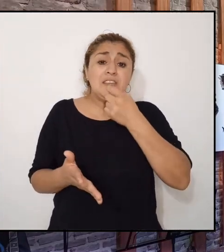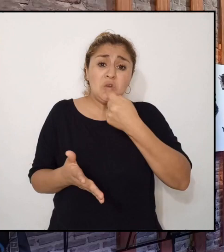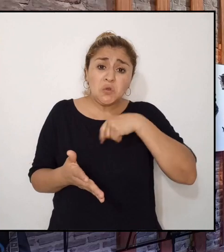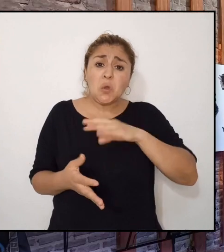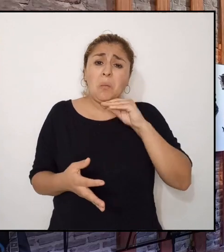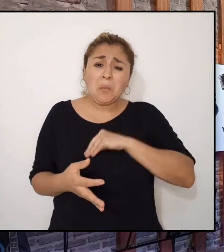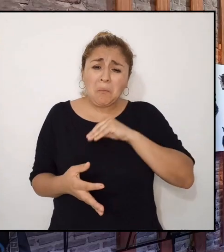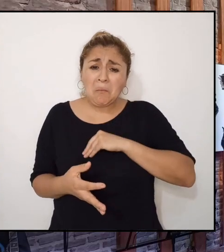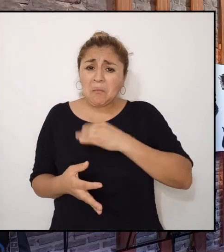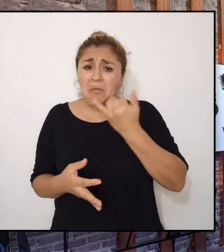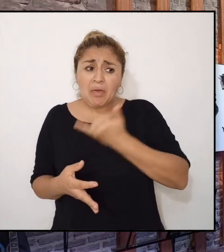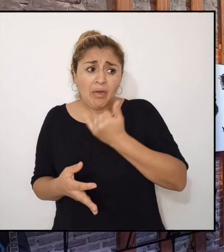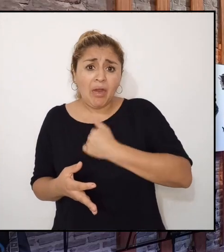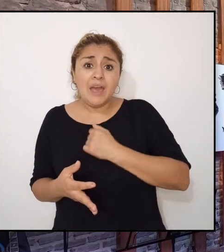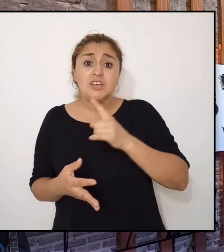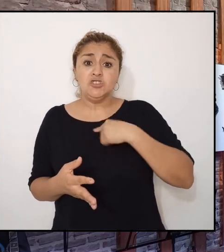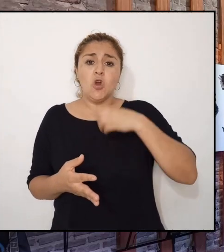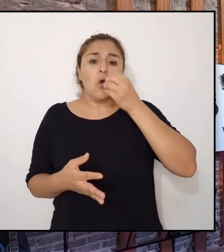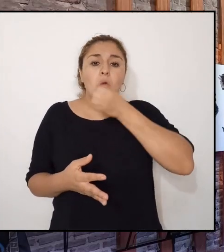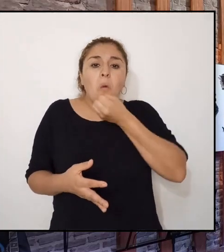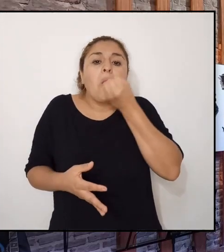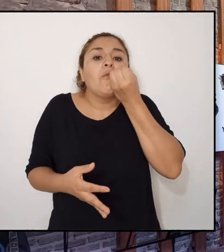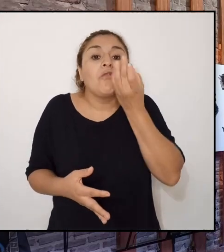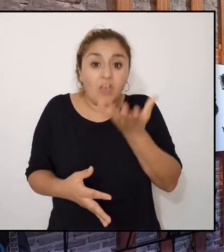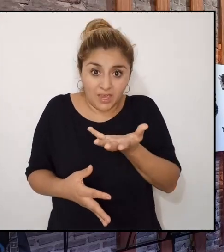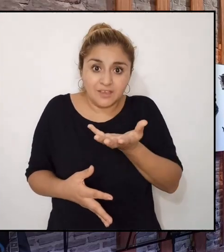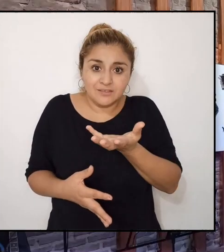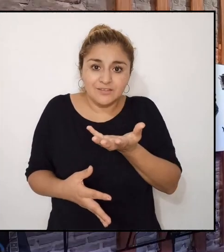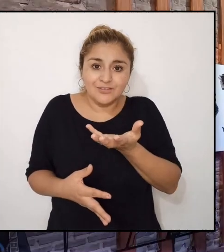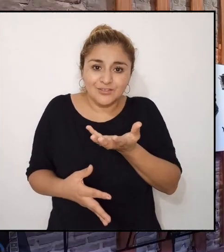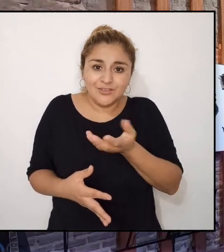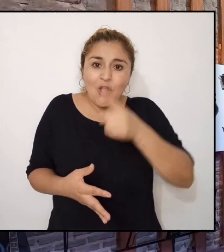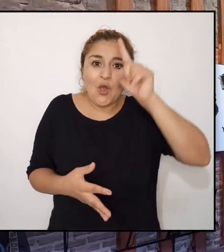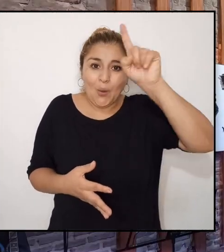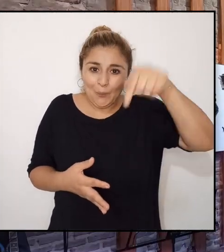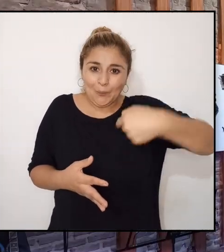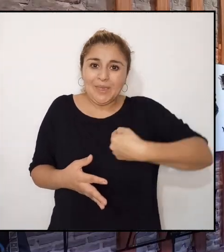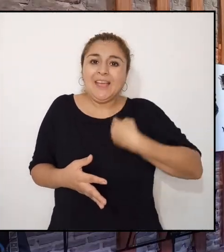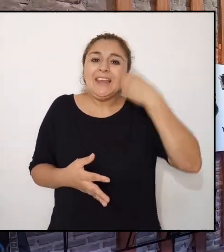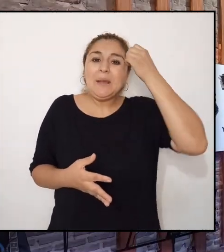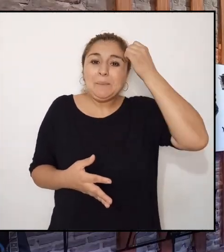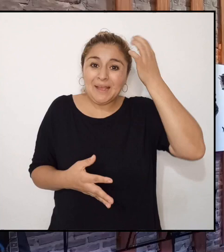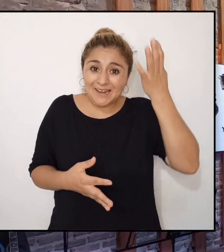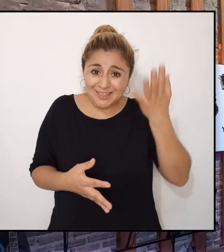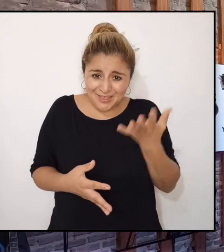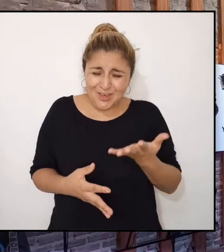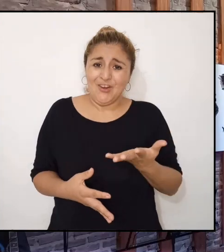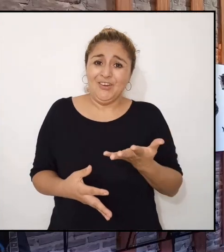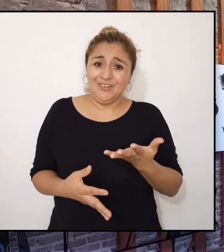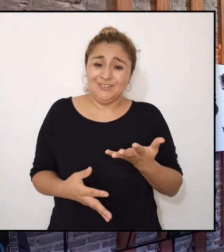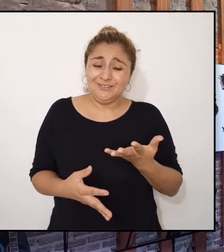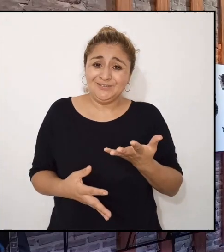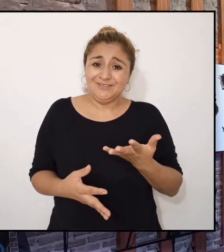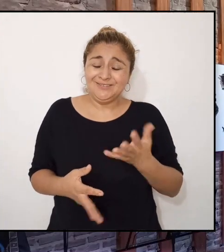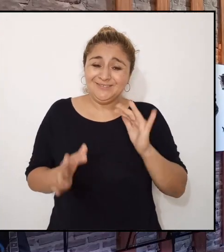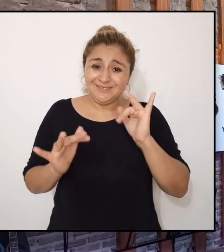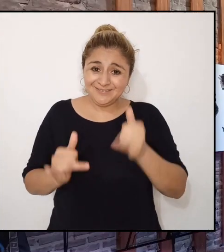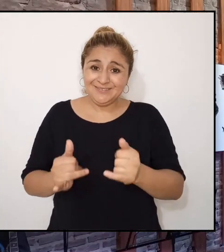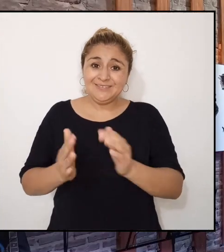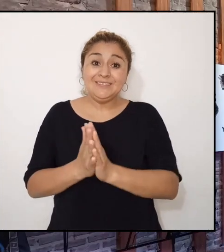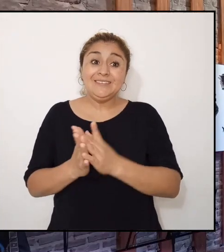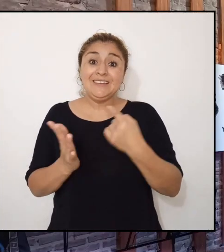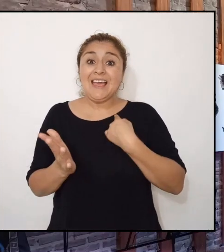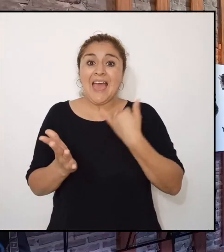Nos reconocemos pecadores cuando estamos en la luz del Señor, corremos a Cristo, pero no como yo digo con la lista del